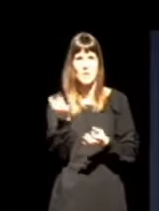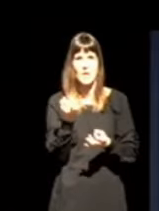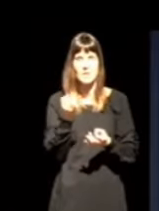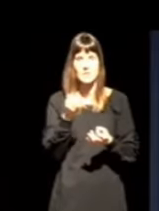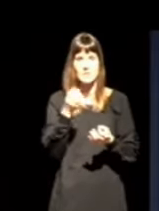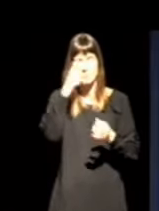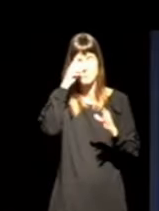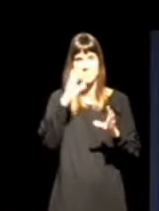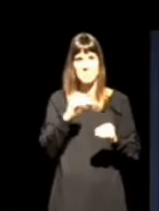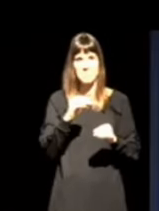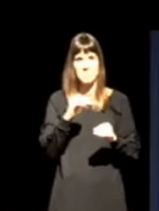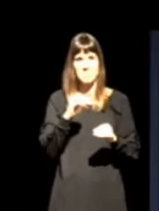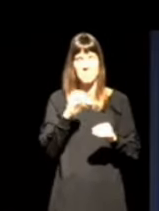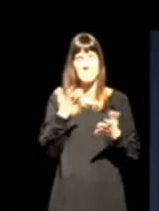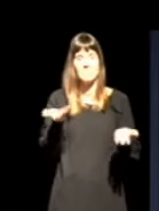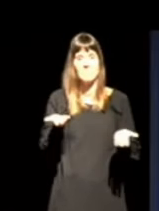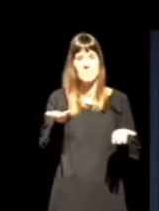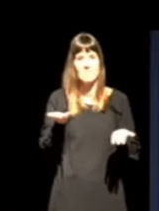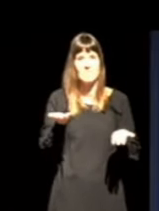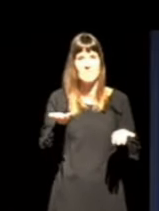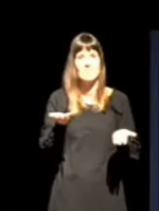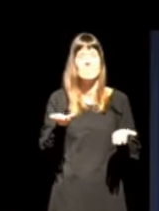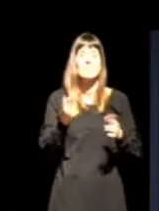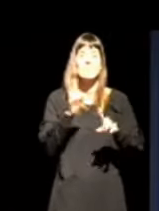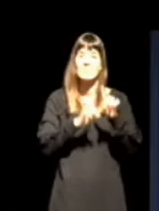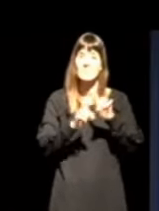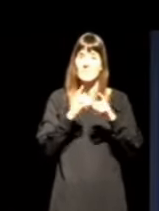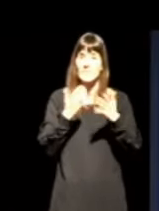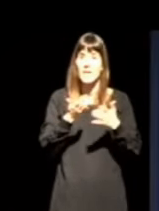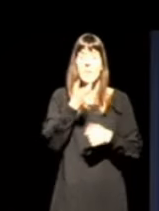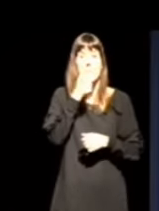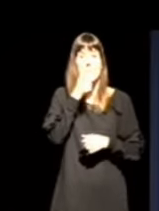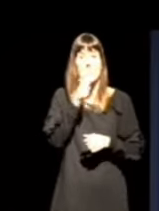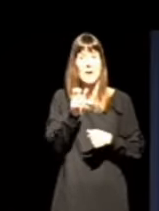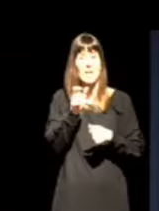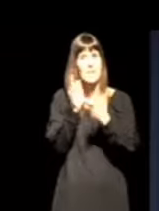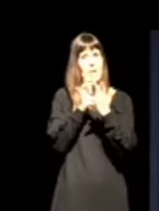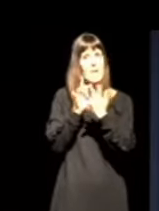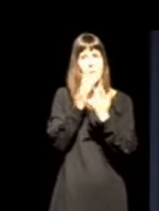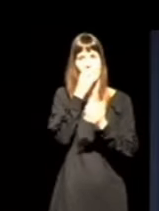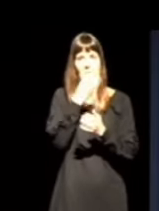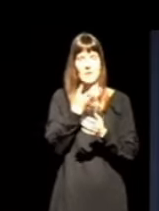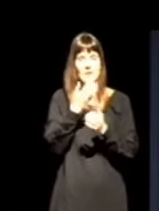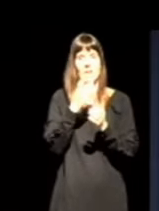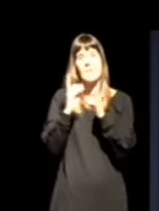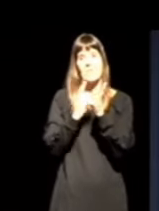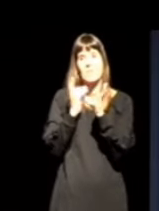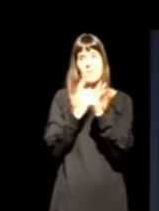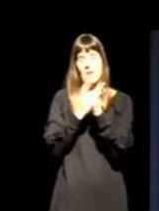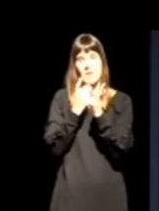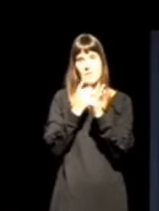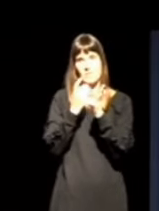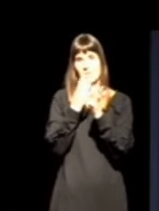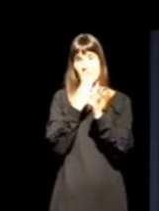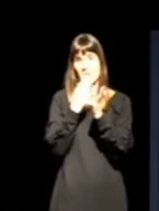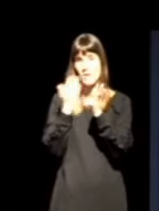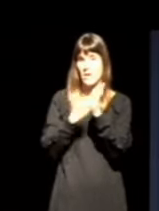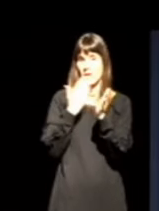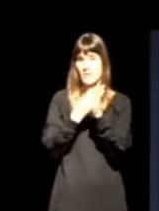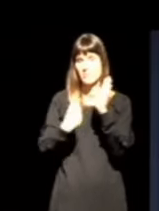Entonces, lo que ocurre es que la palabra buen trato no existe en el diccionario y lo que